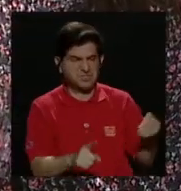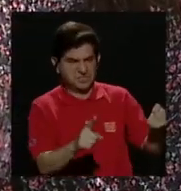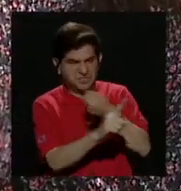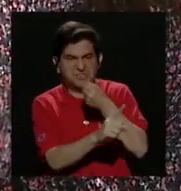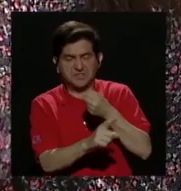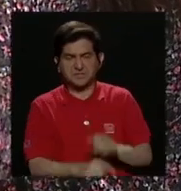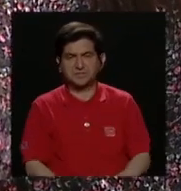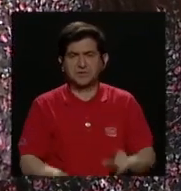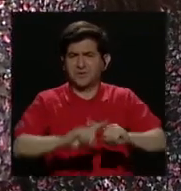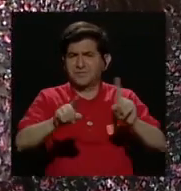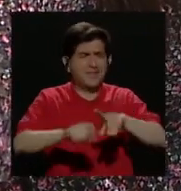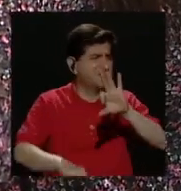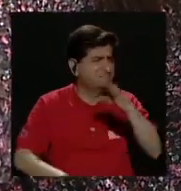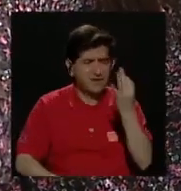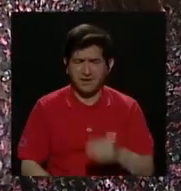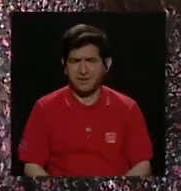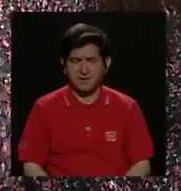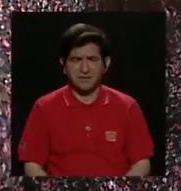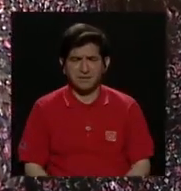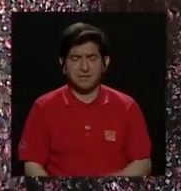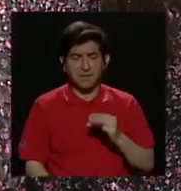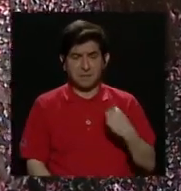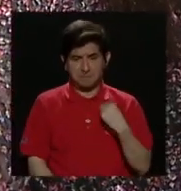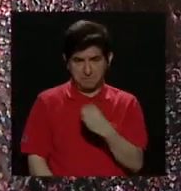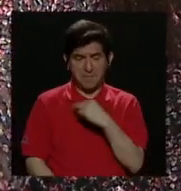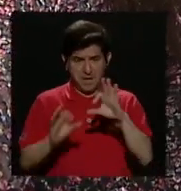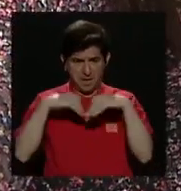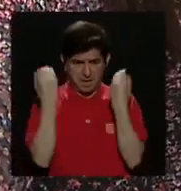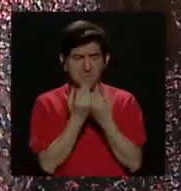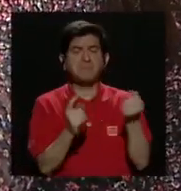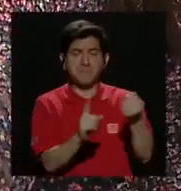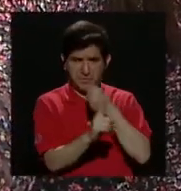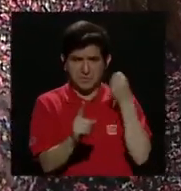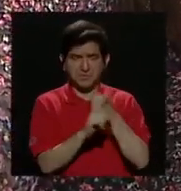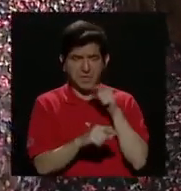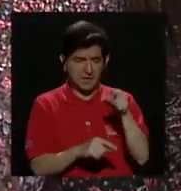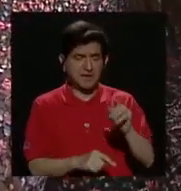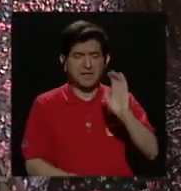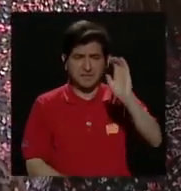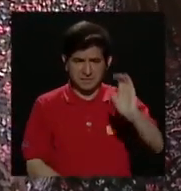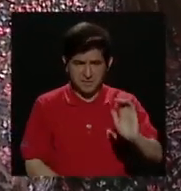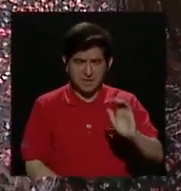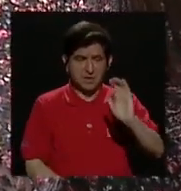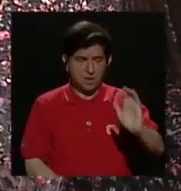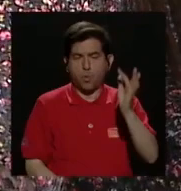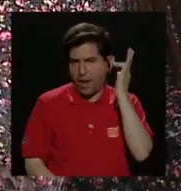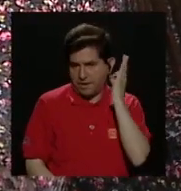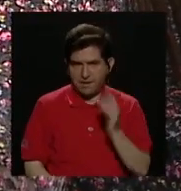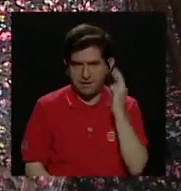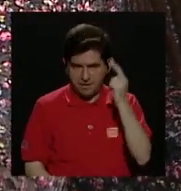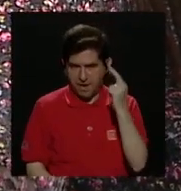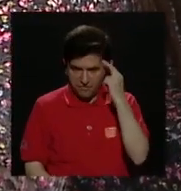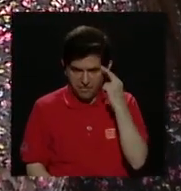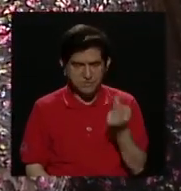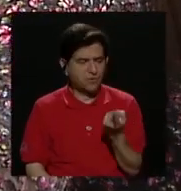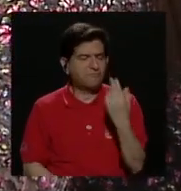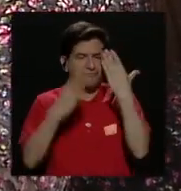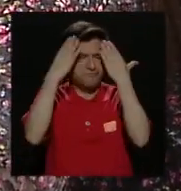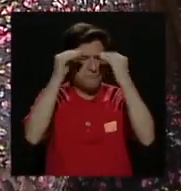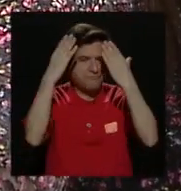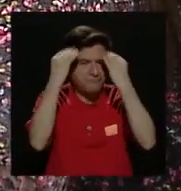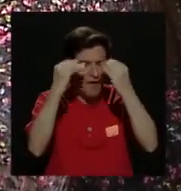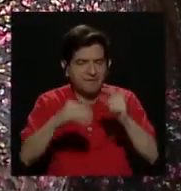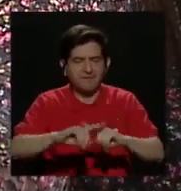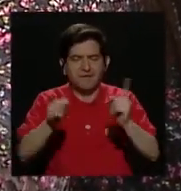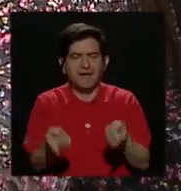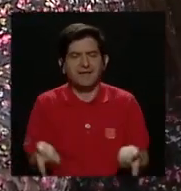agredirlos de múltiples formas. Muchos de los miembros de la familia agreden a este niño o a esta niña por esa desinformación, y en muchos